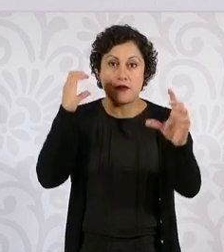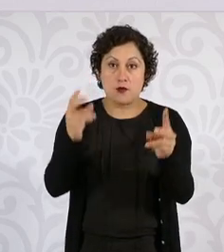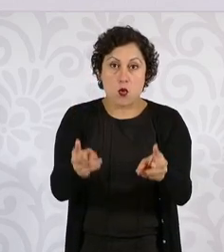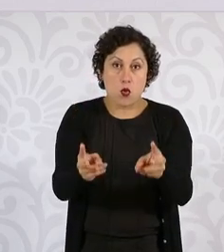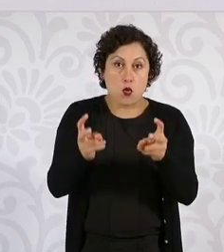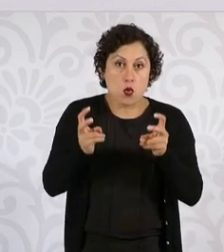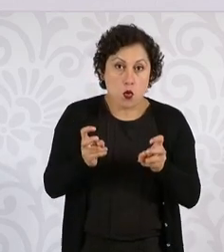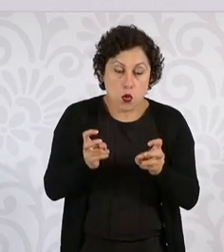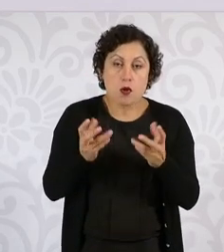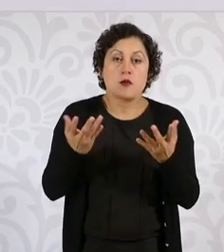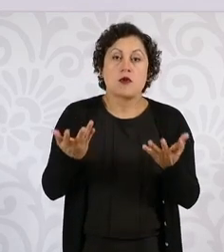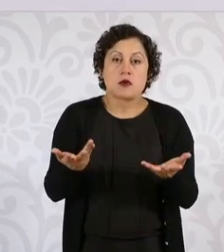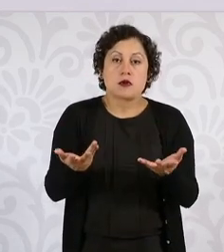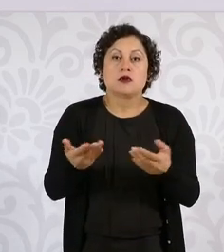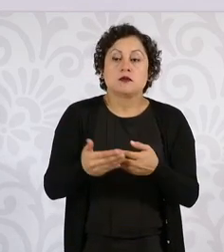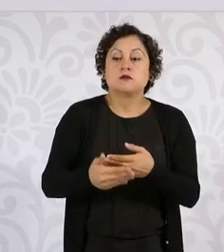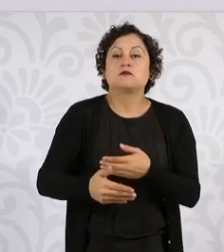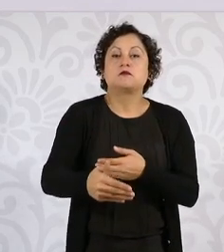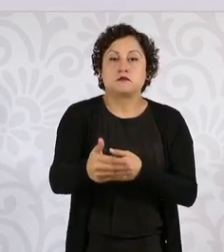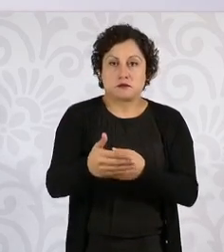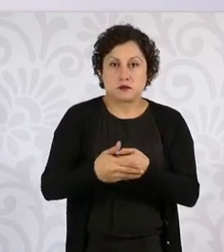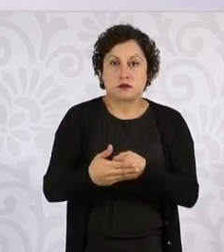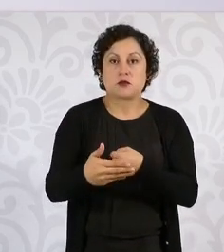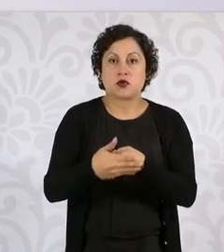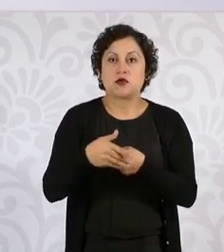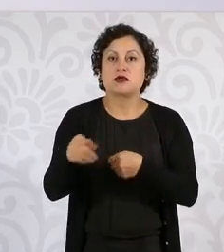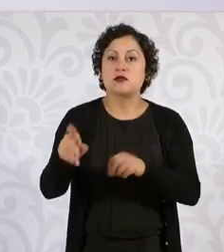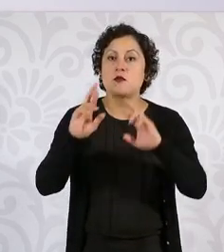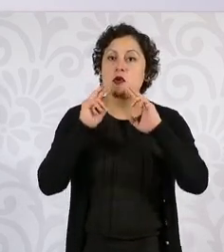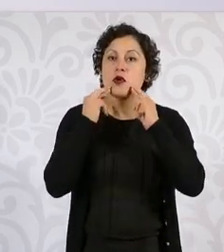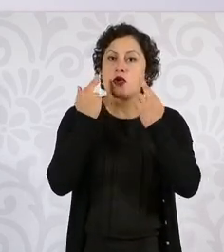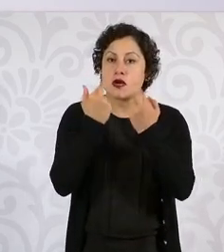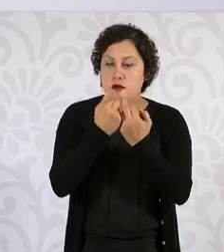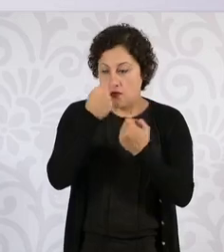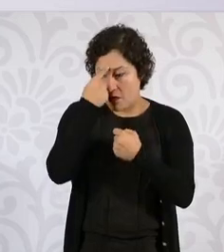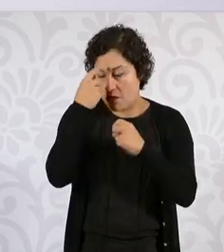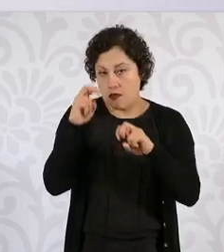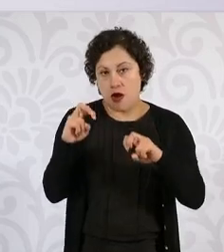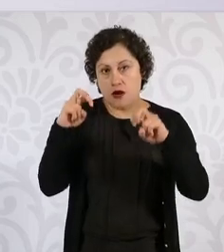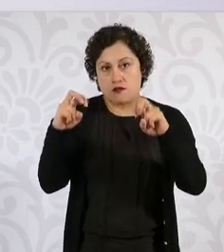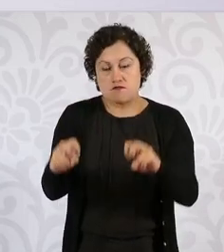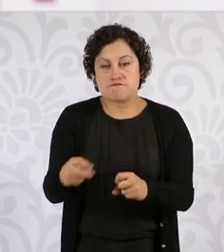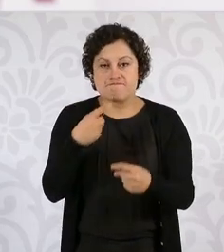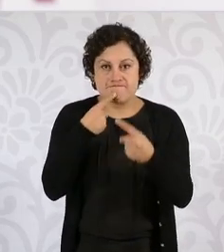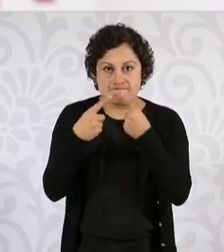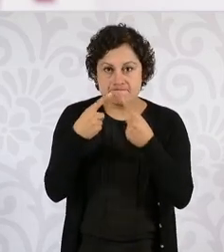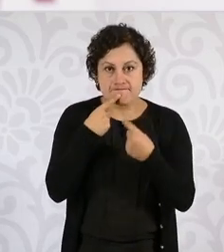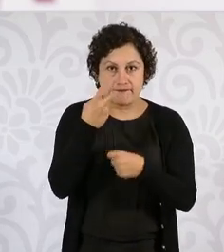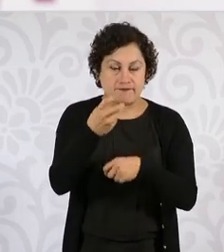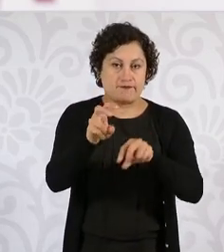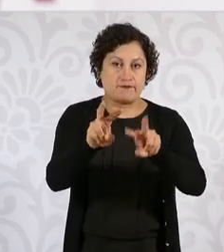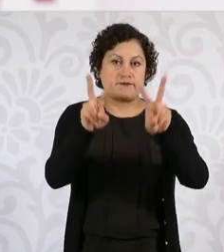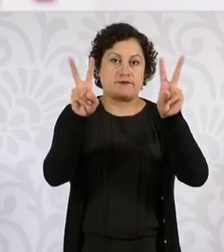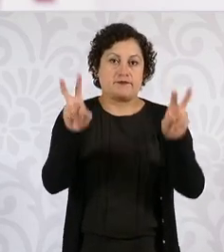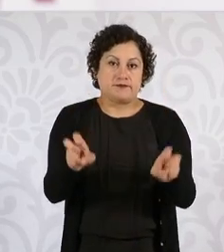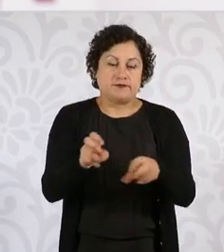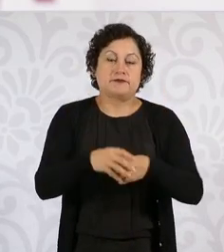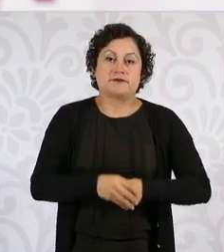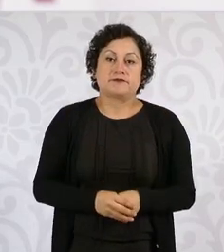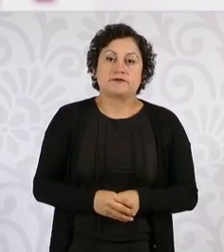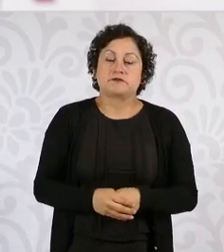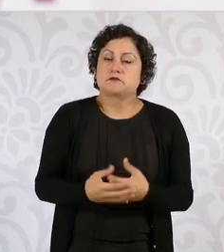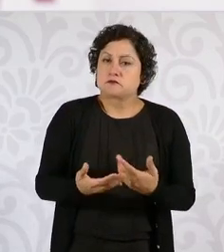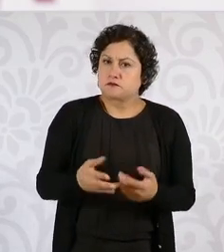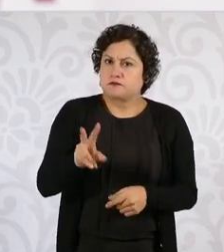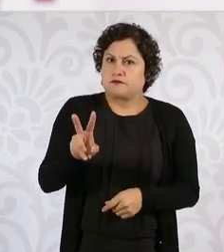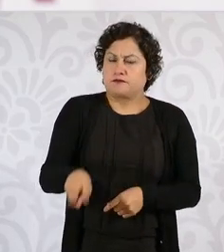que se va a planear en estos días para que se pueda tener una reunión, ubicar. Bajó bastante